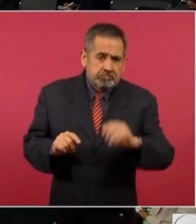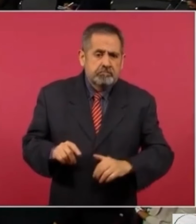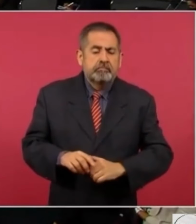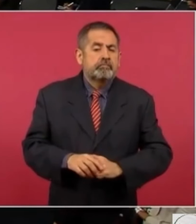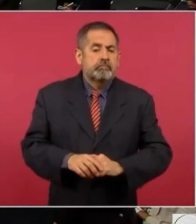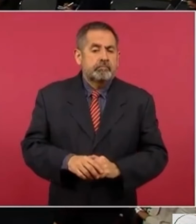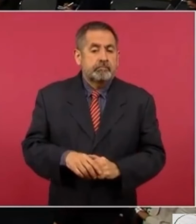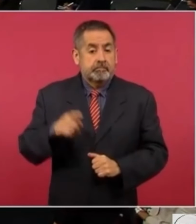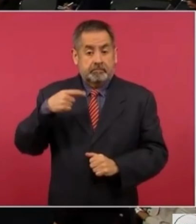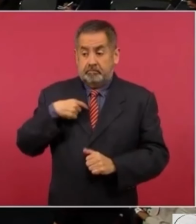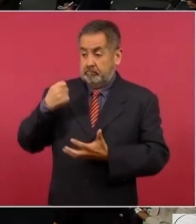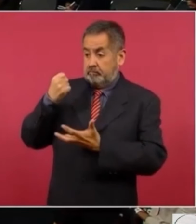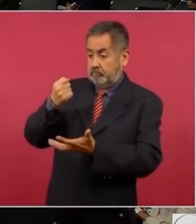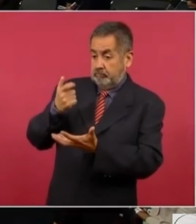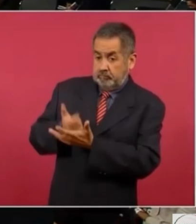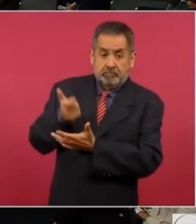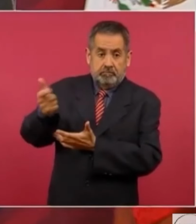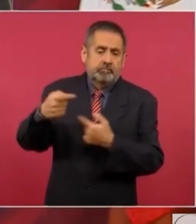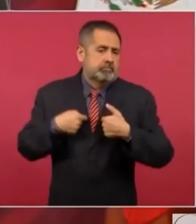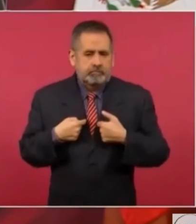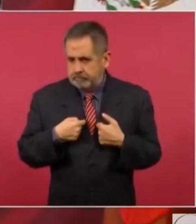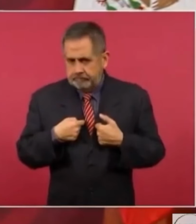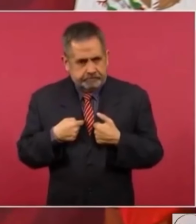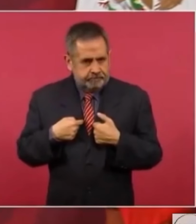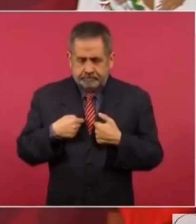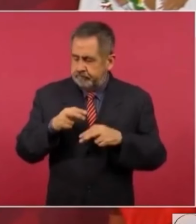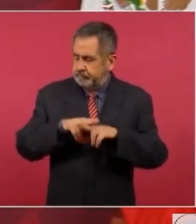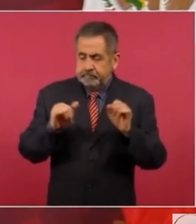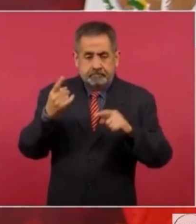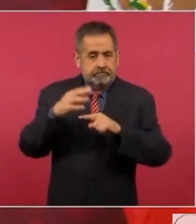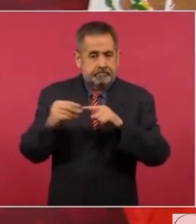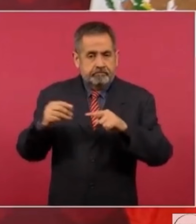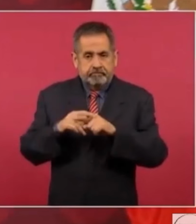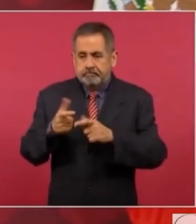pero del presupuesto ni un centavo.